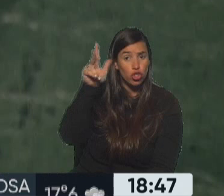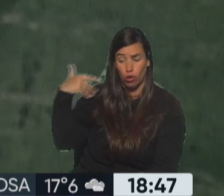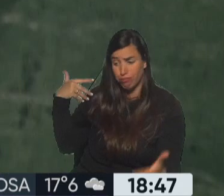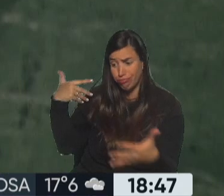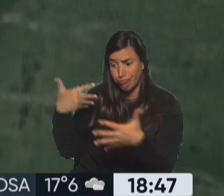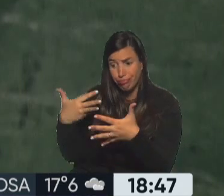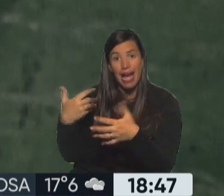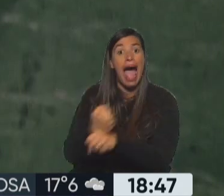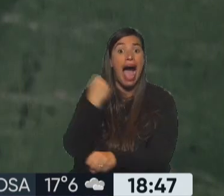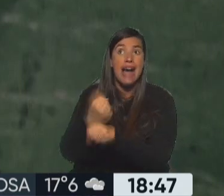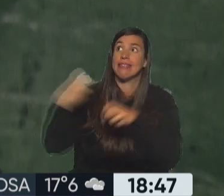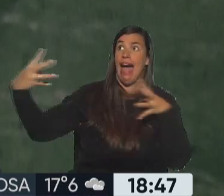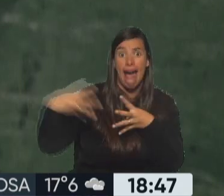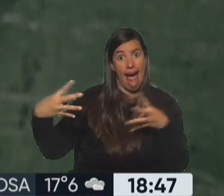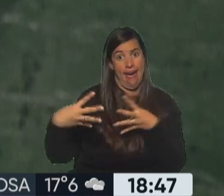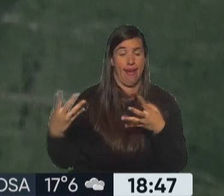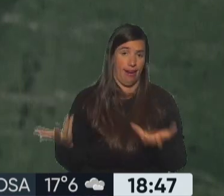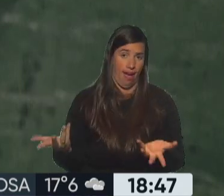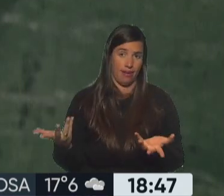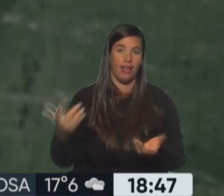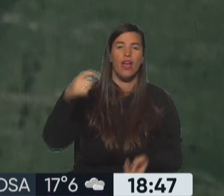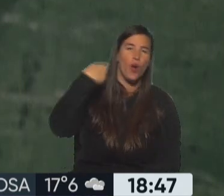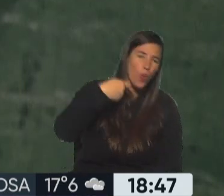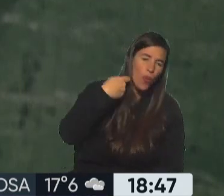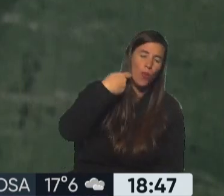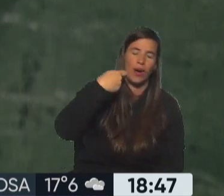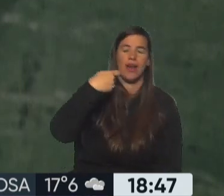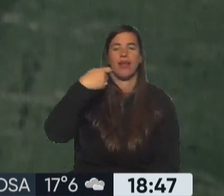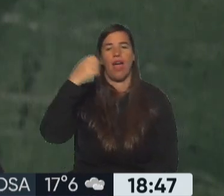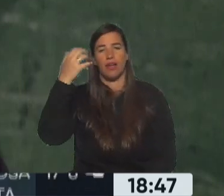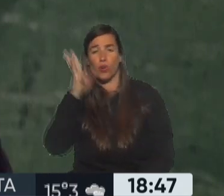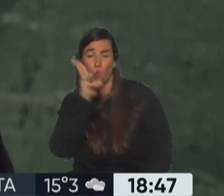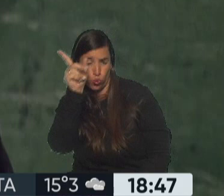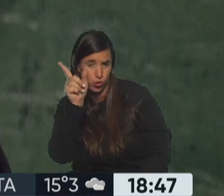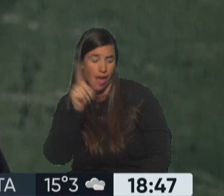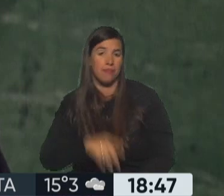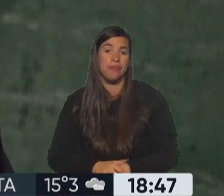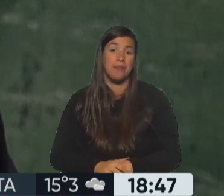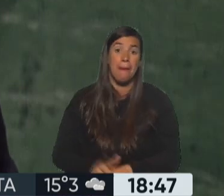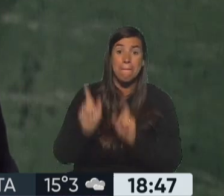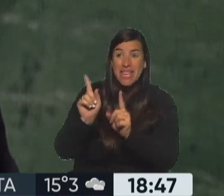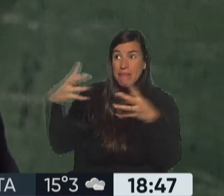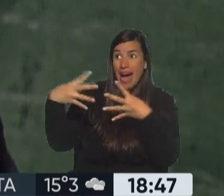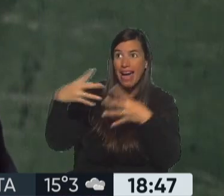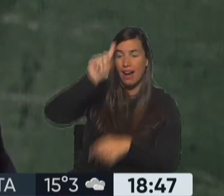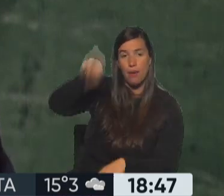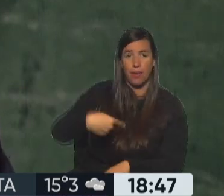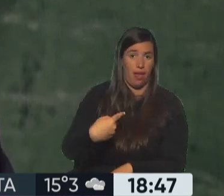Rusia al ocupar territorio ucraniano. Los efectos de esa guerra están a la